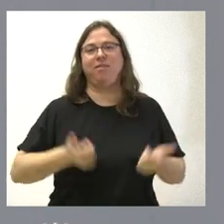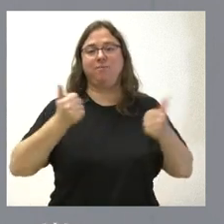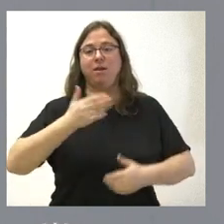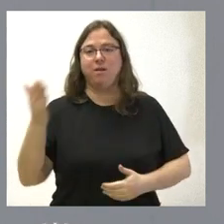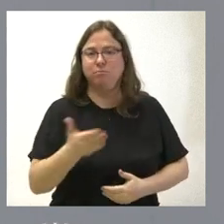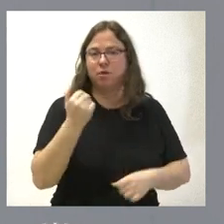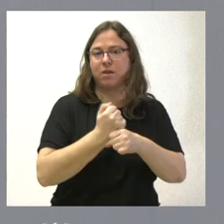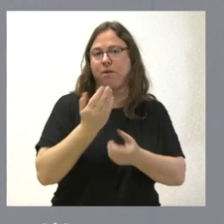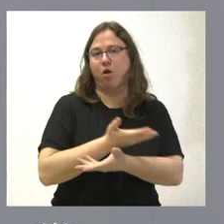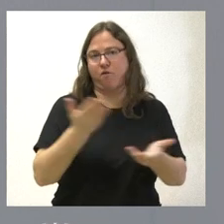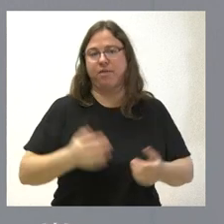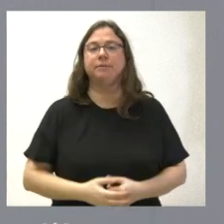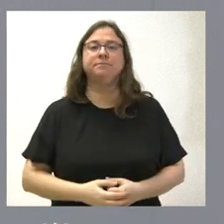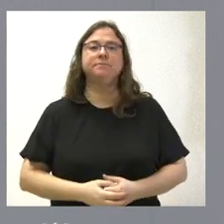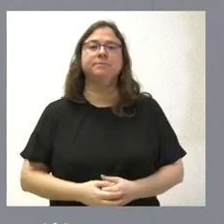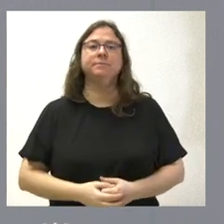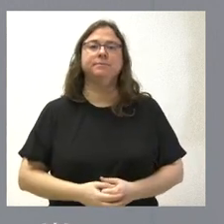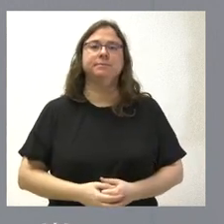empleo me pregunta